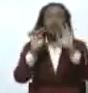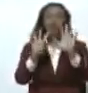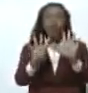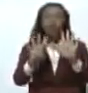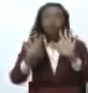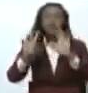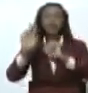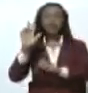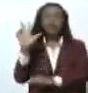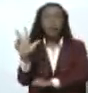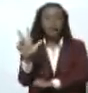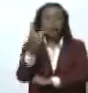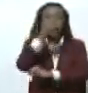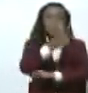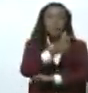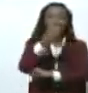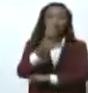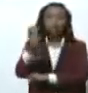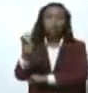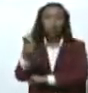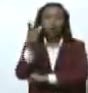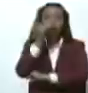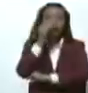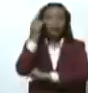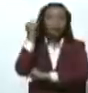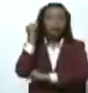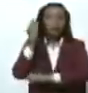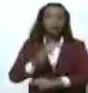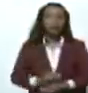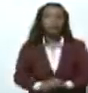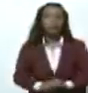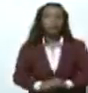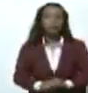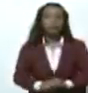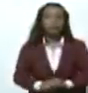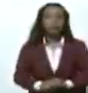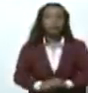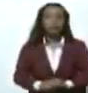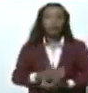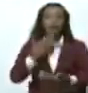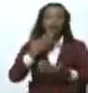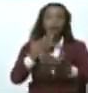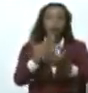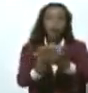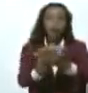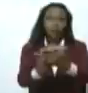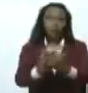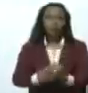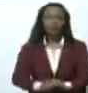8.151.793 ciudadanos y ciudadanas. Gracias.